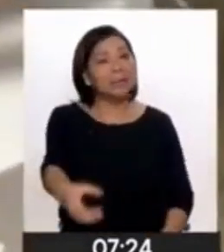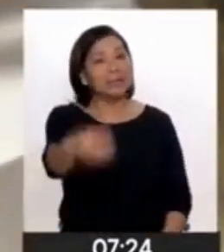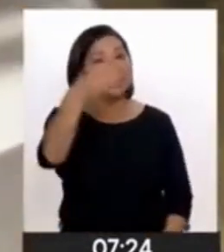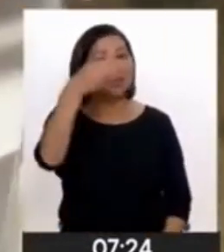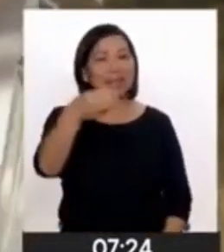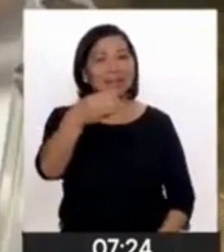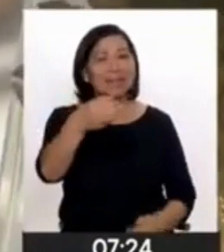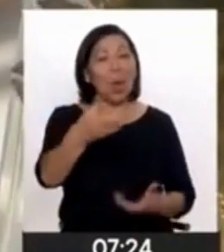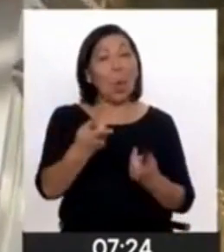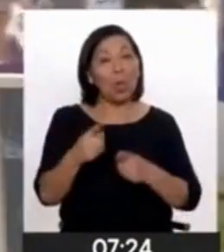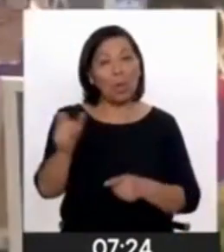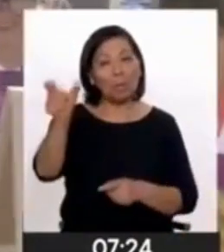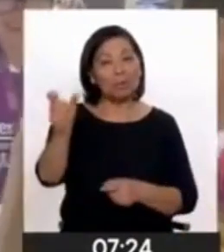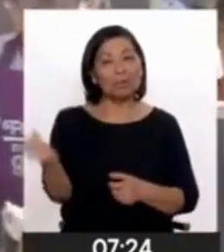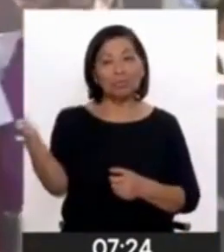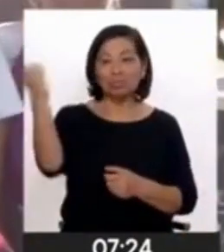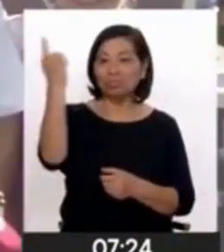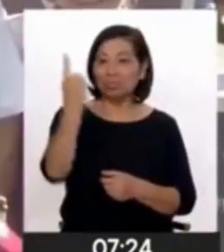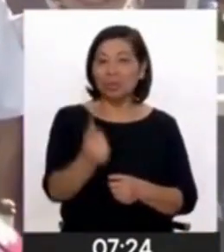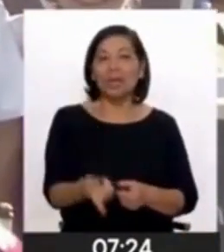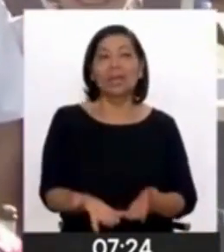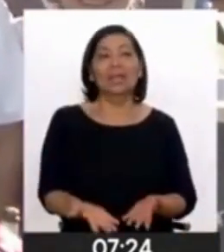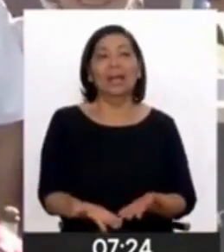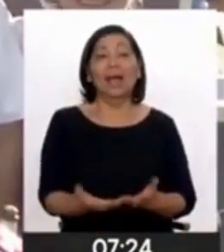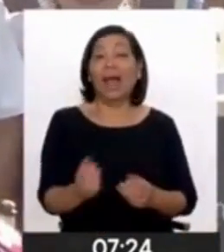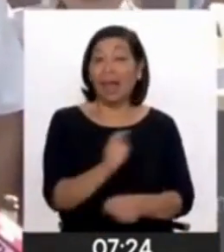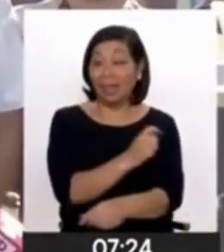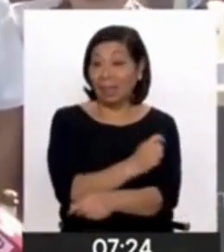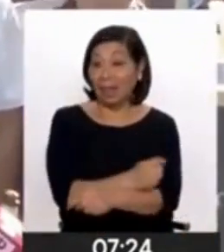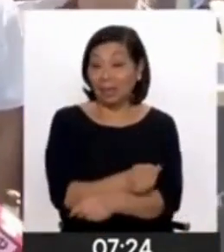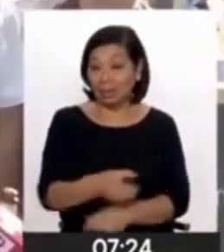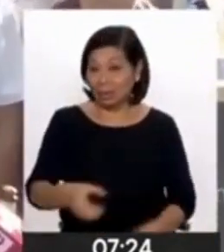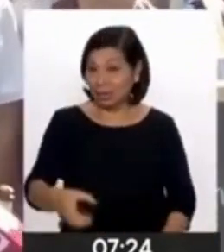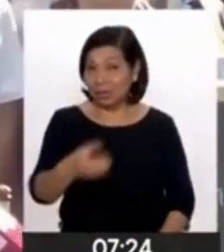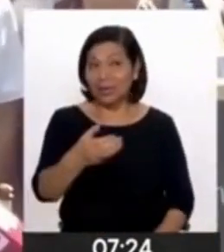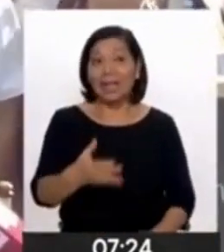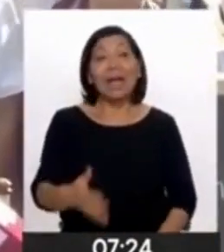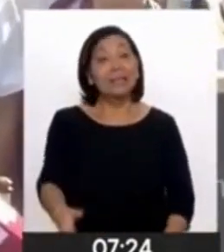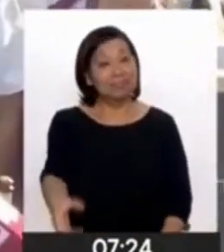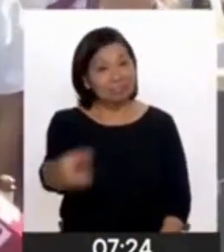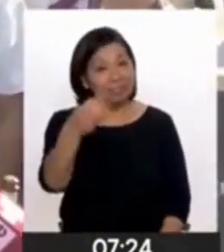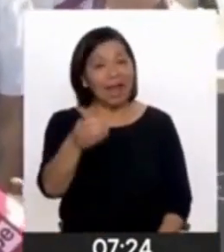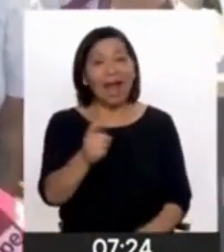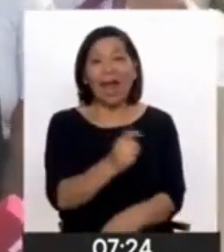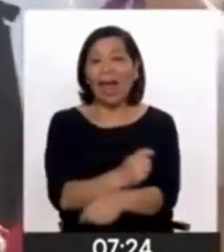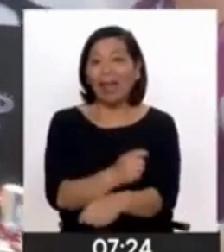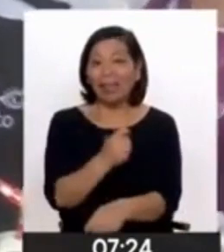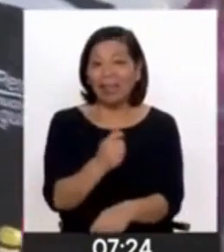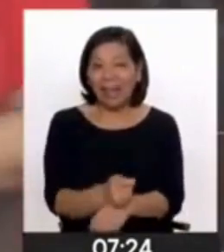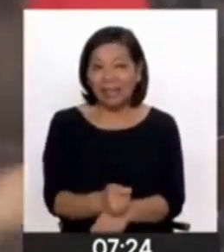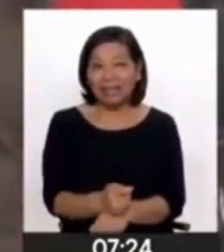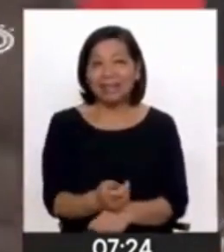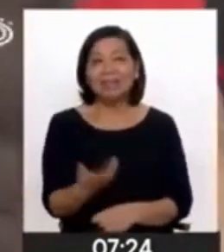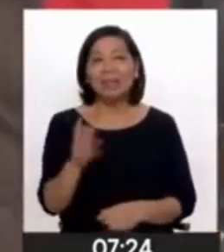al recién llegado. Prueba a Tacna en una copa. ¡Salud con Tacna